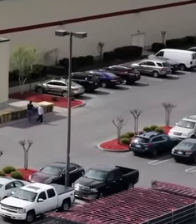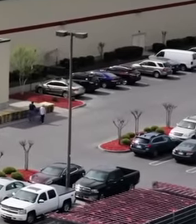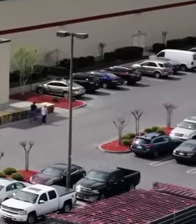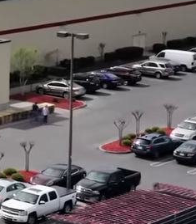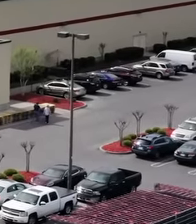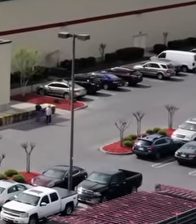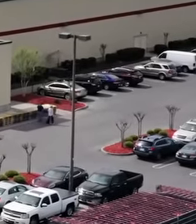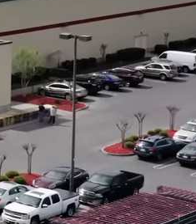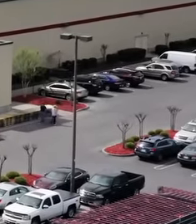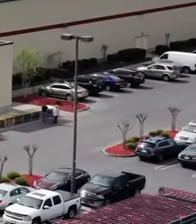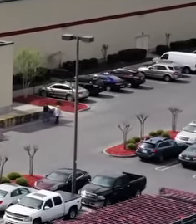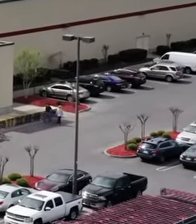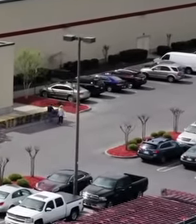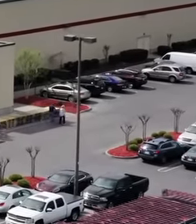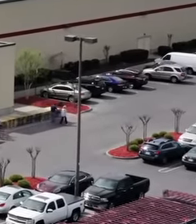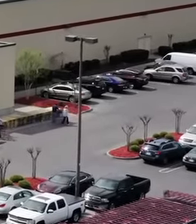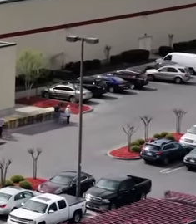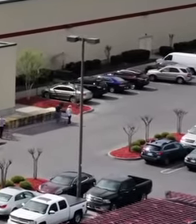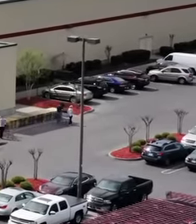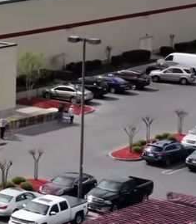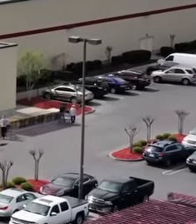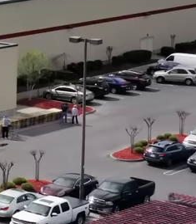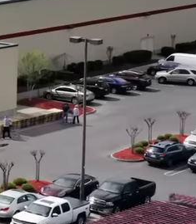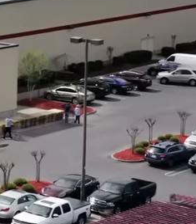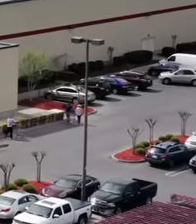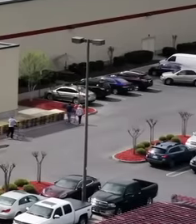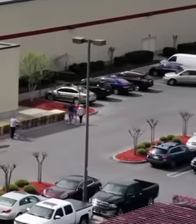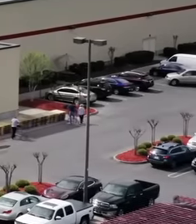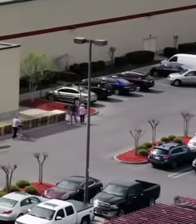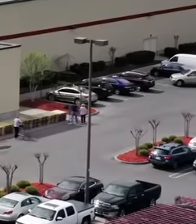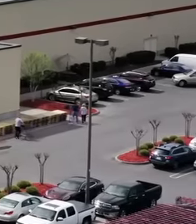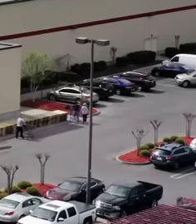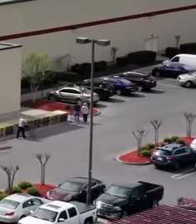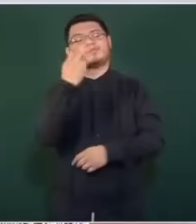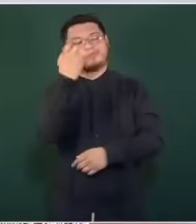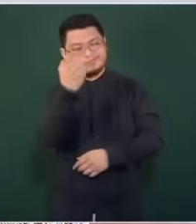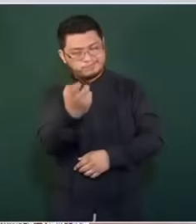gusta la reforma energética por eso,